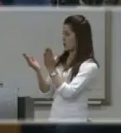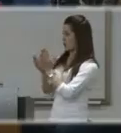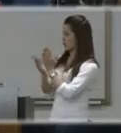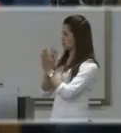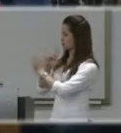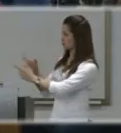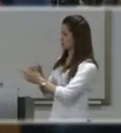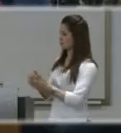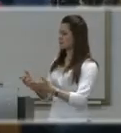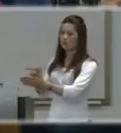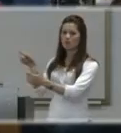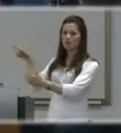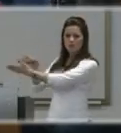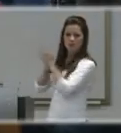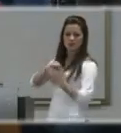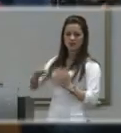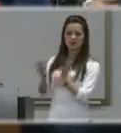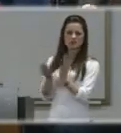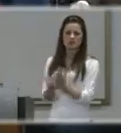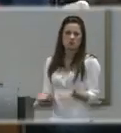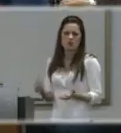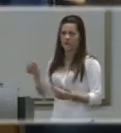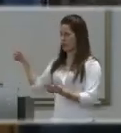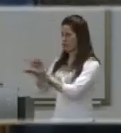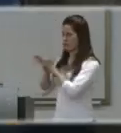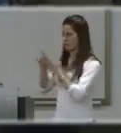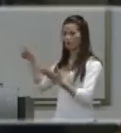educación? ¿Y cómo se ve eso? Porque...